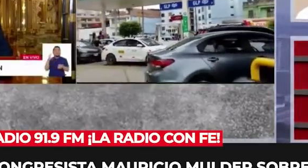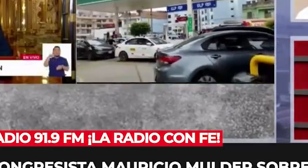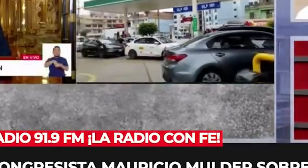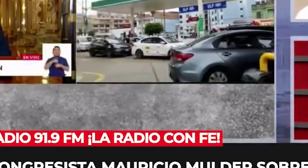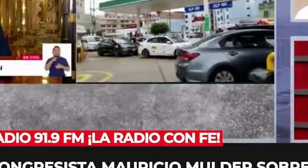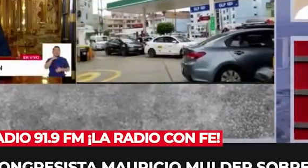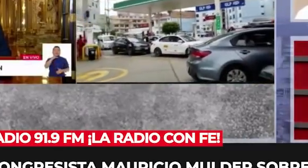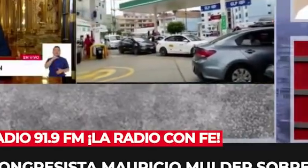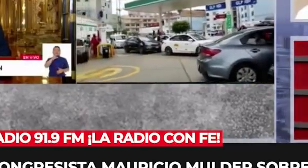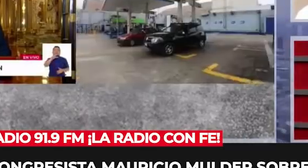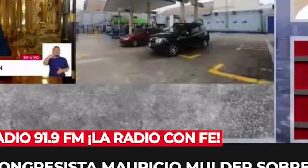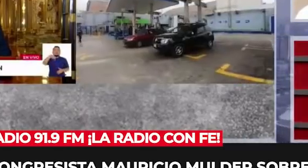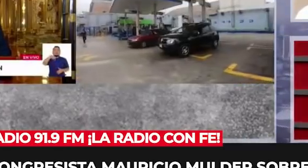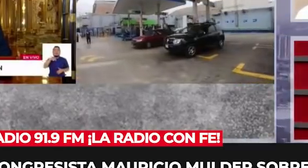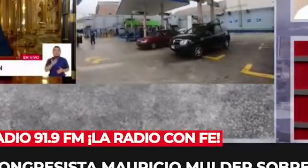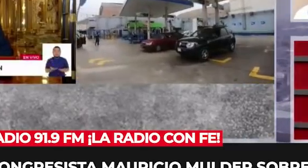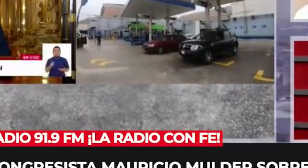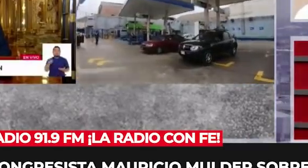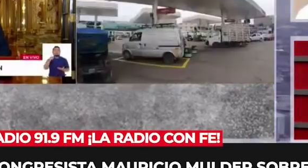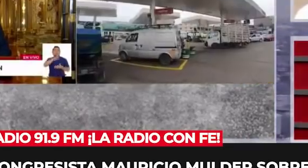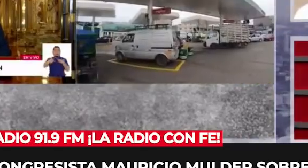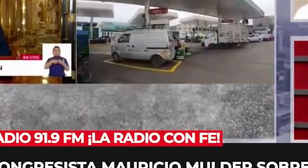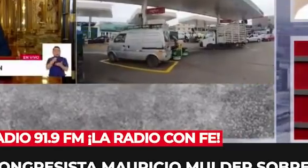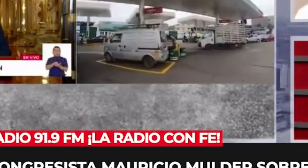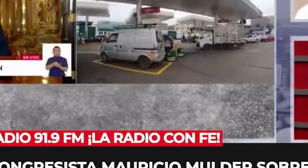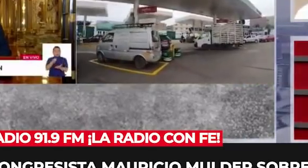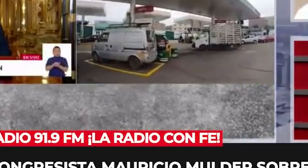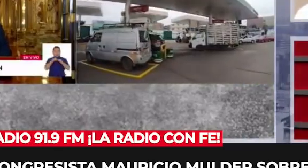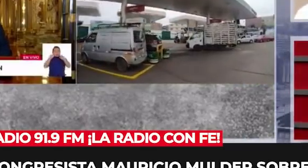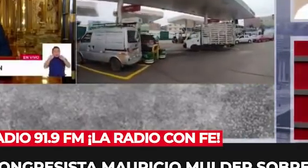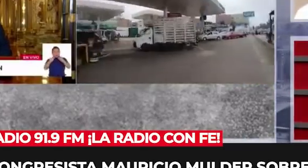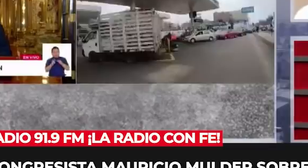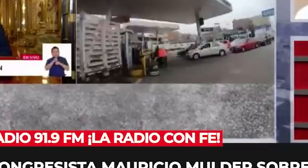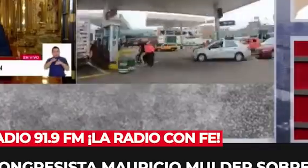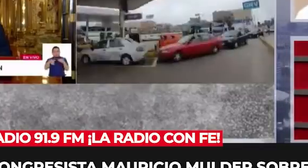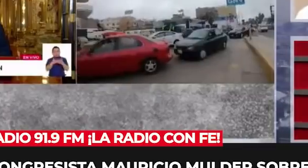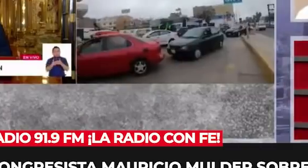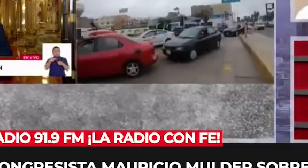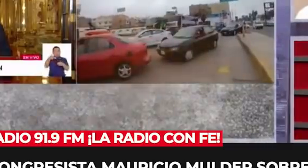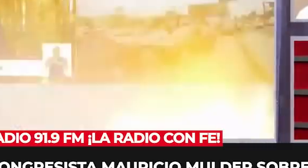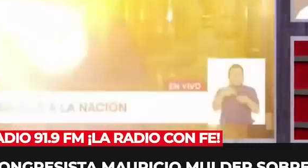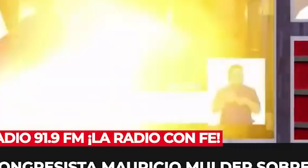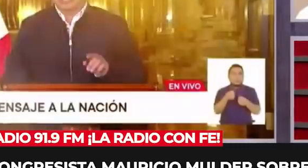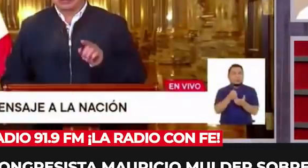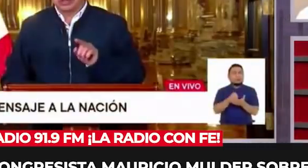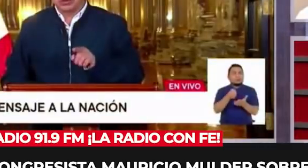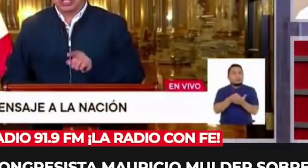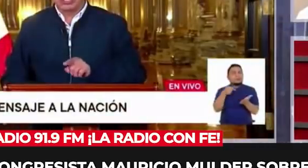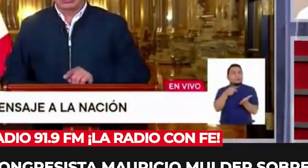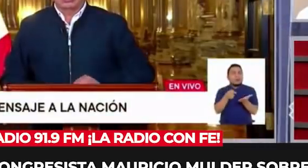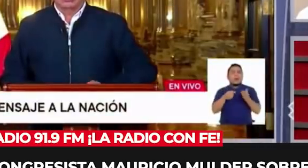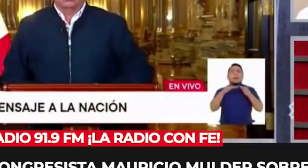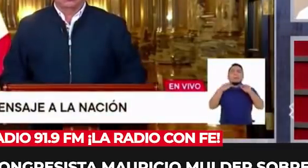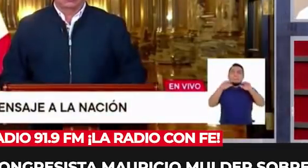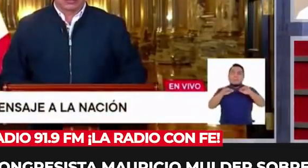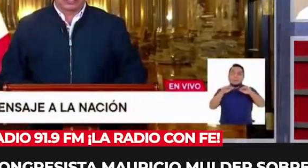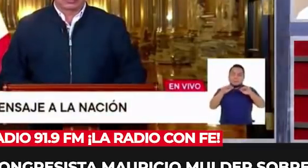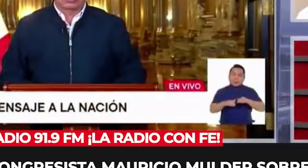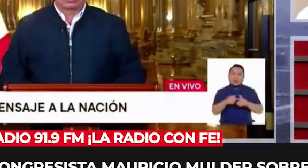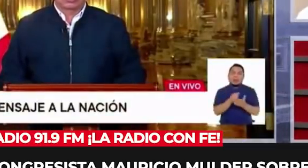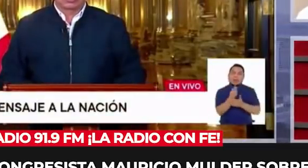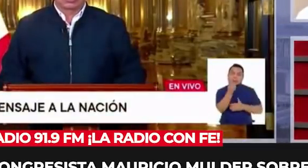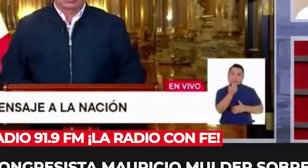caja fiscal para supuestamente dar trabajo, pero que no es trabajo, pues. O sea, es simplemente, le van a decir a la